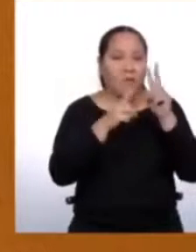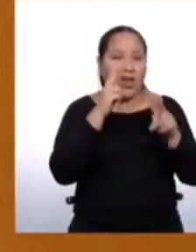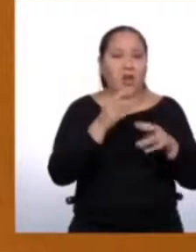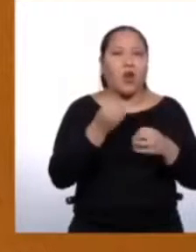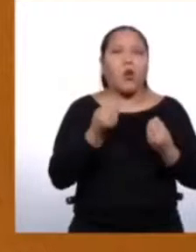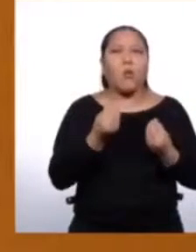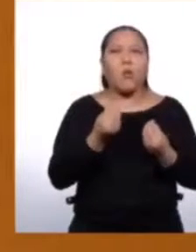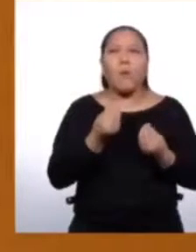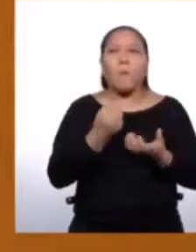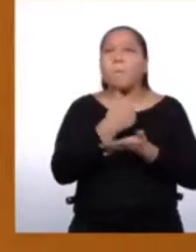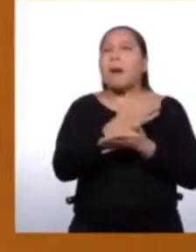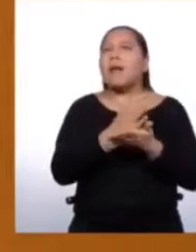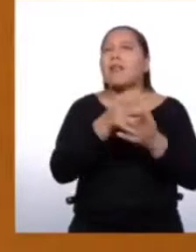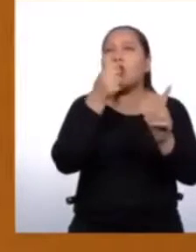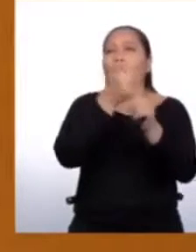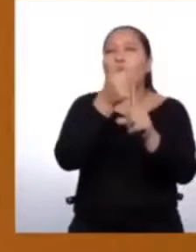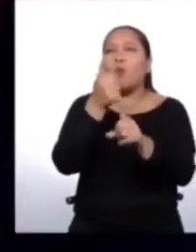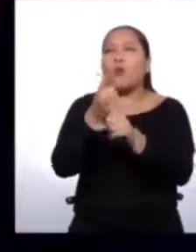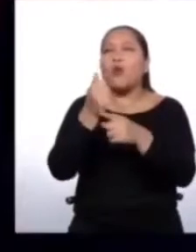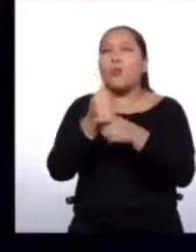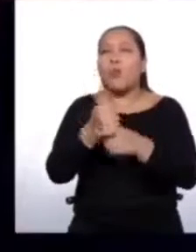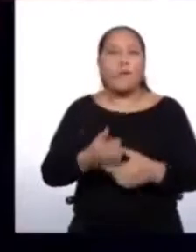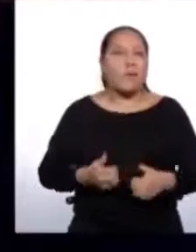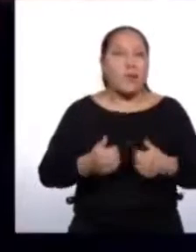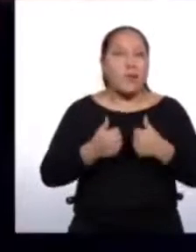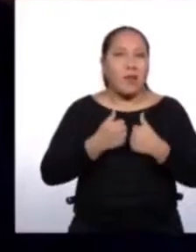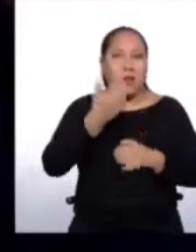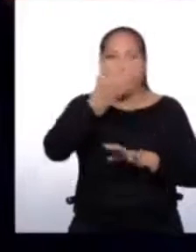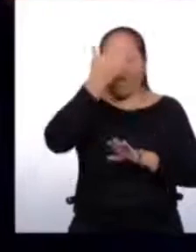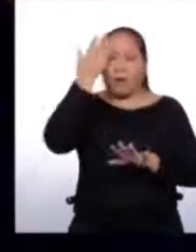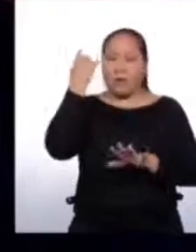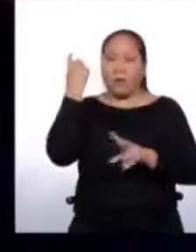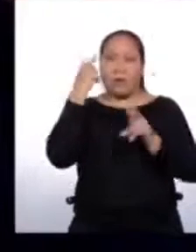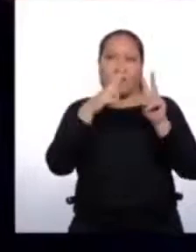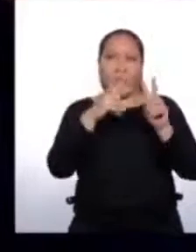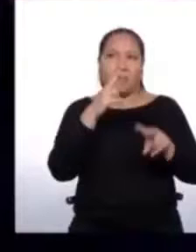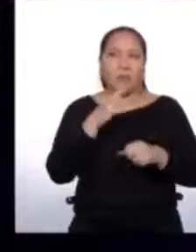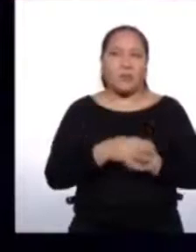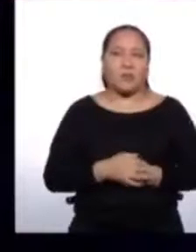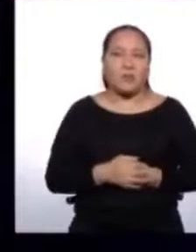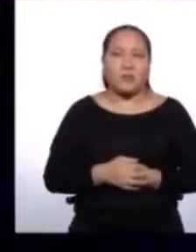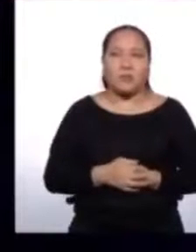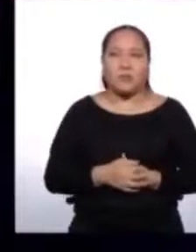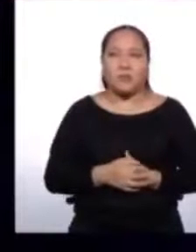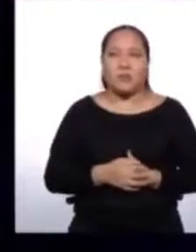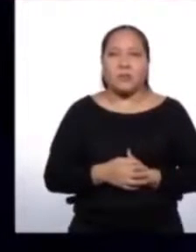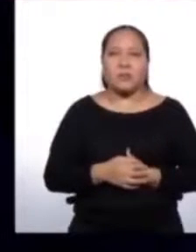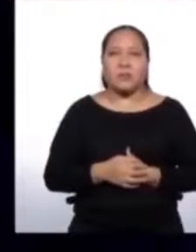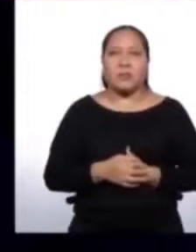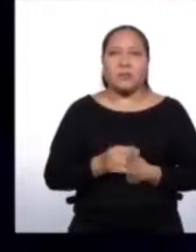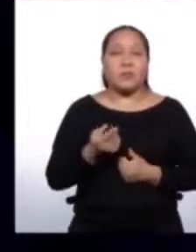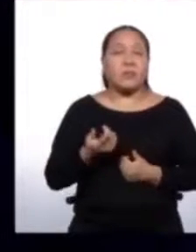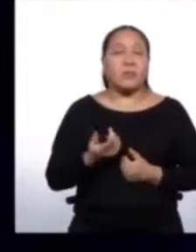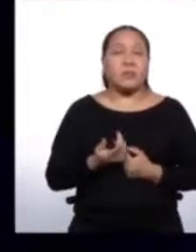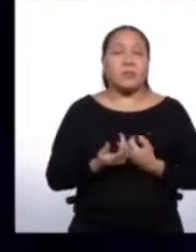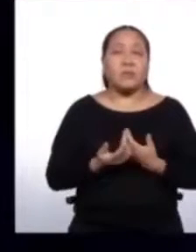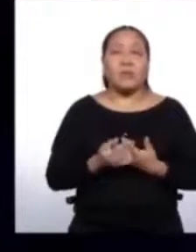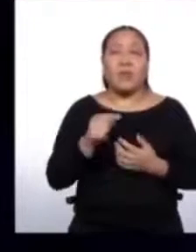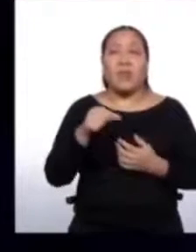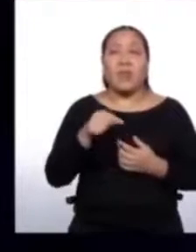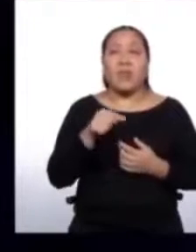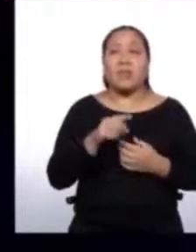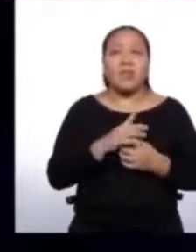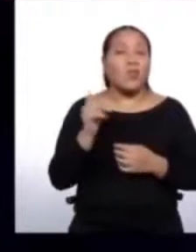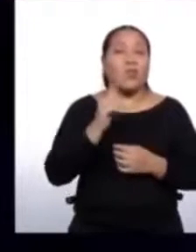propia vida que no habías imaginado, por las razones por las que es necesario leer a cualquier autor, ¿no? Porque te hace vivir más plenamente. Y